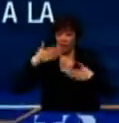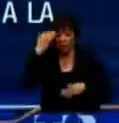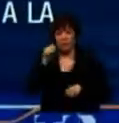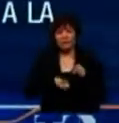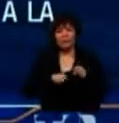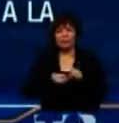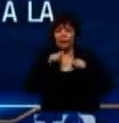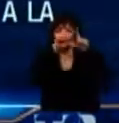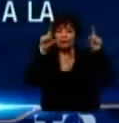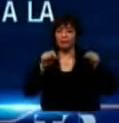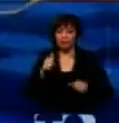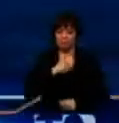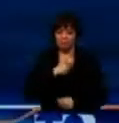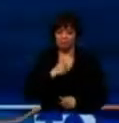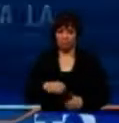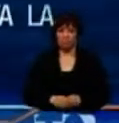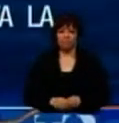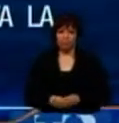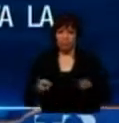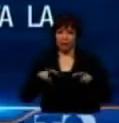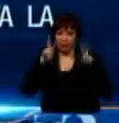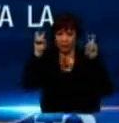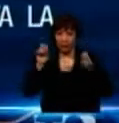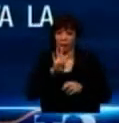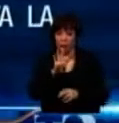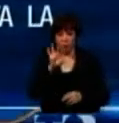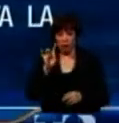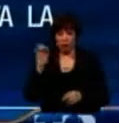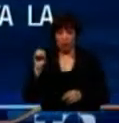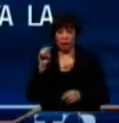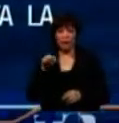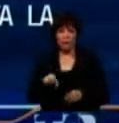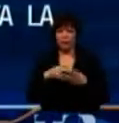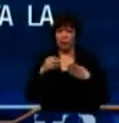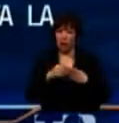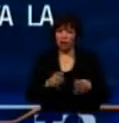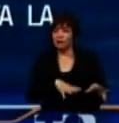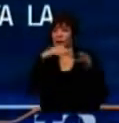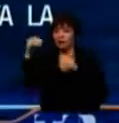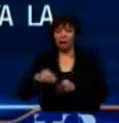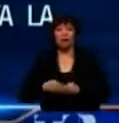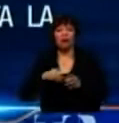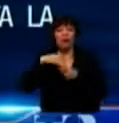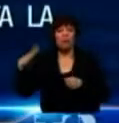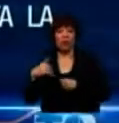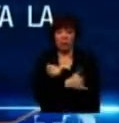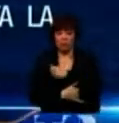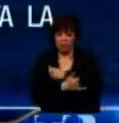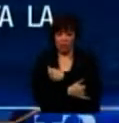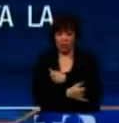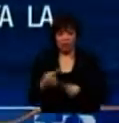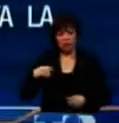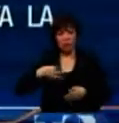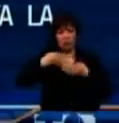a la empresa seprofin respecto a la salida de 480 mil dólares al exterior confirmó la salida de las divisas